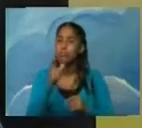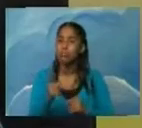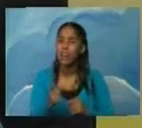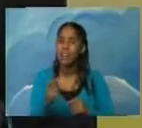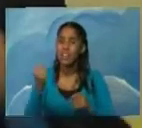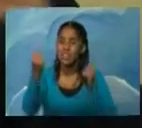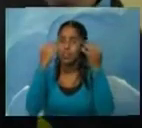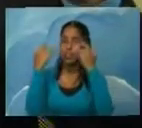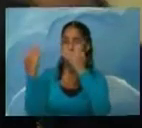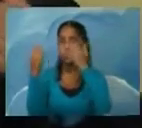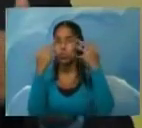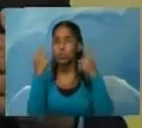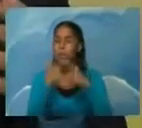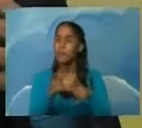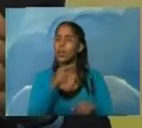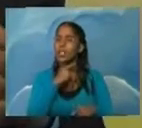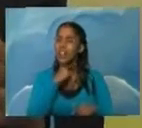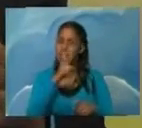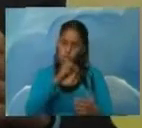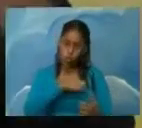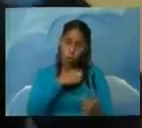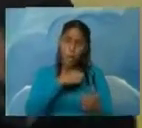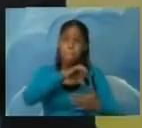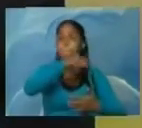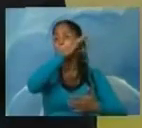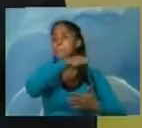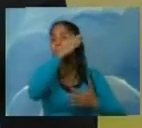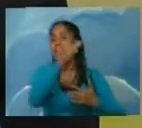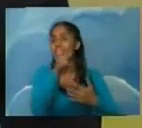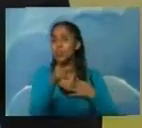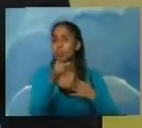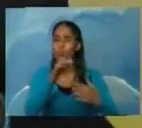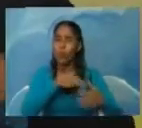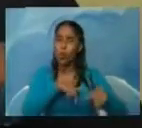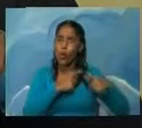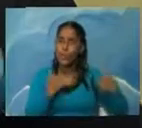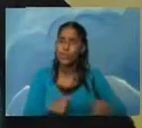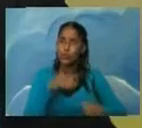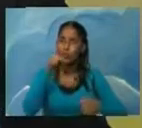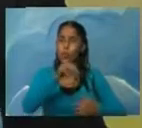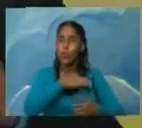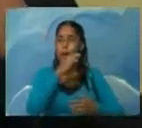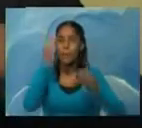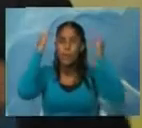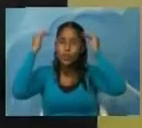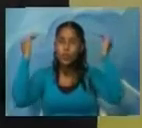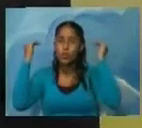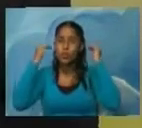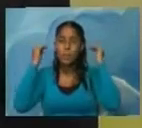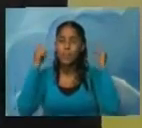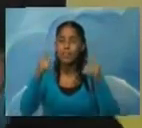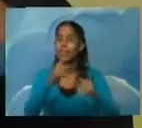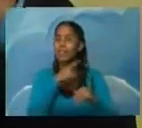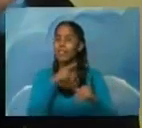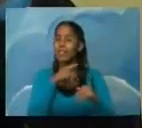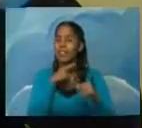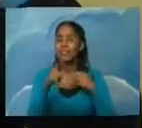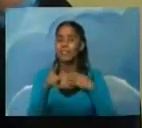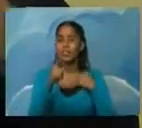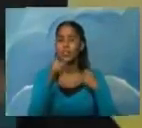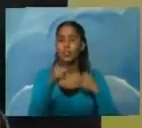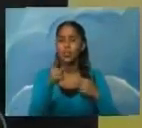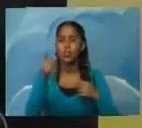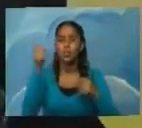atraen tu vista, pero que también dañan tu mente, dañan